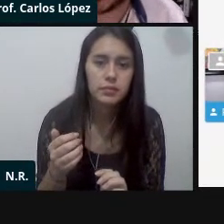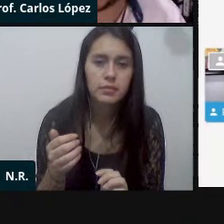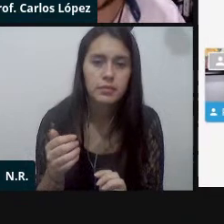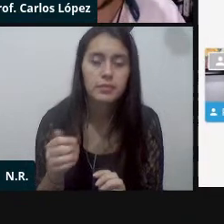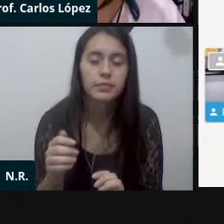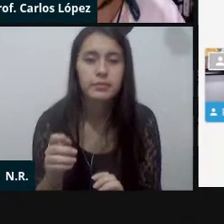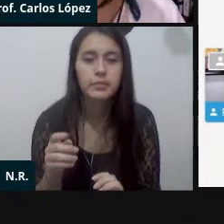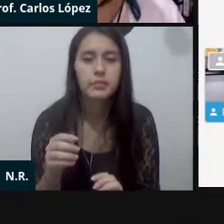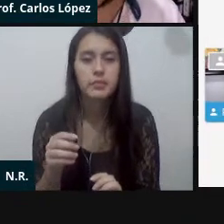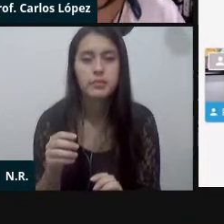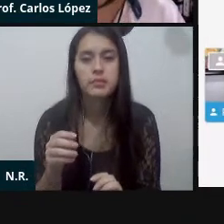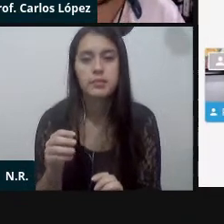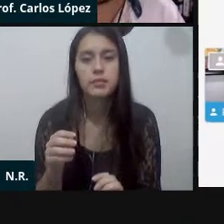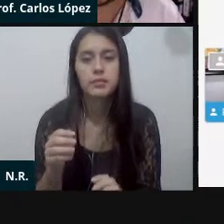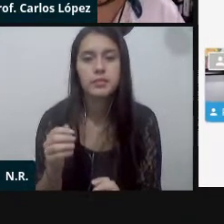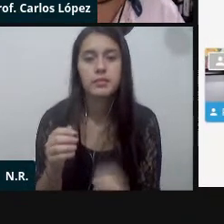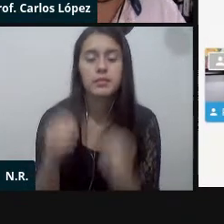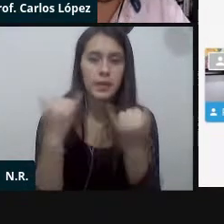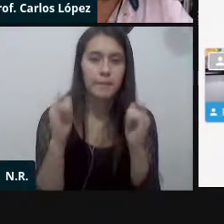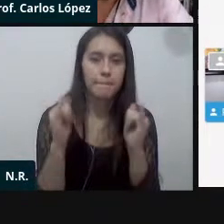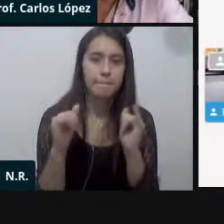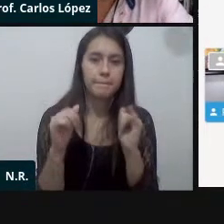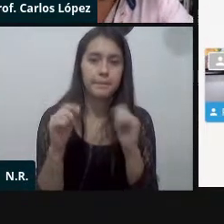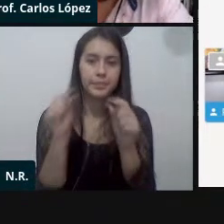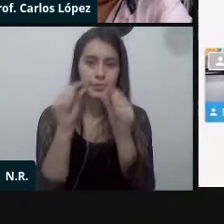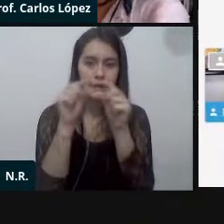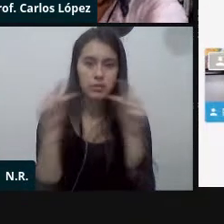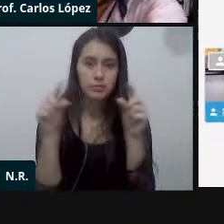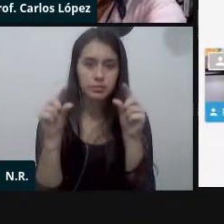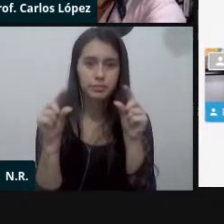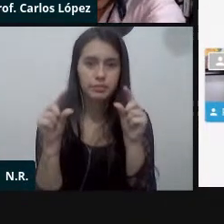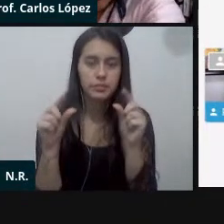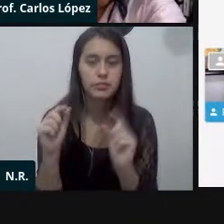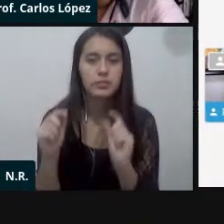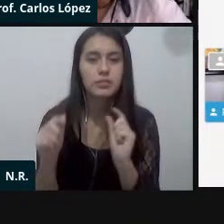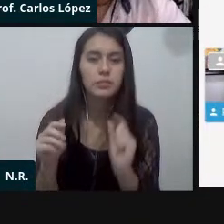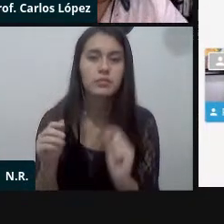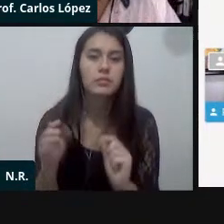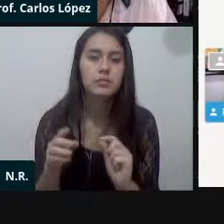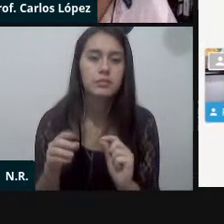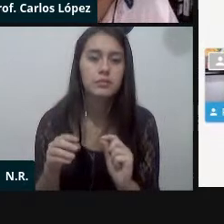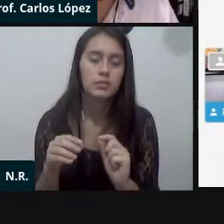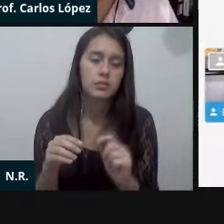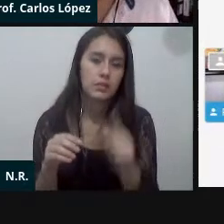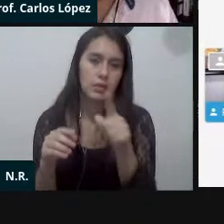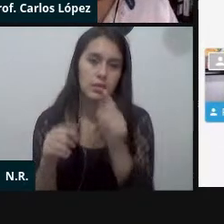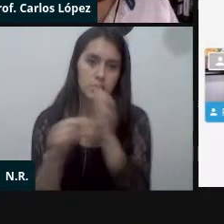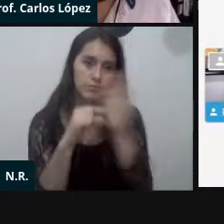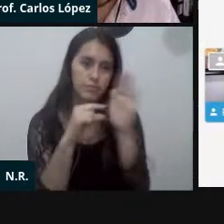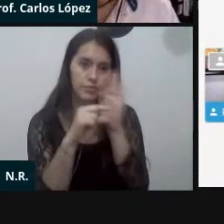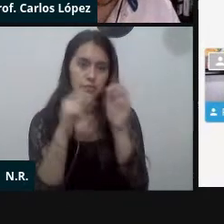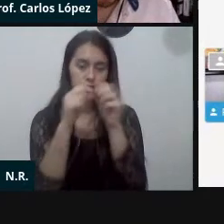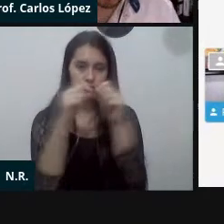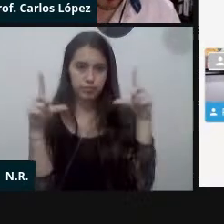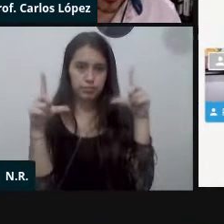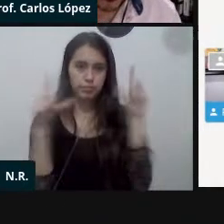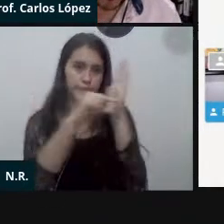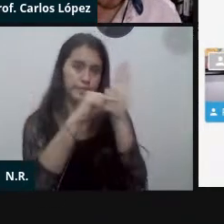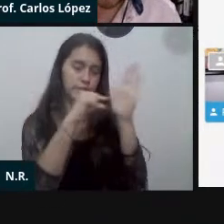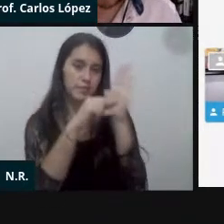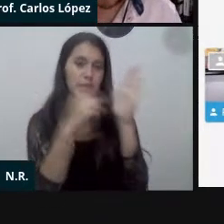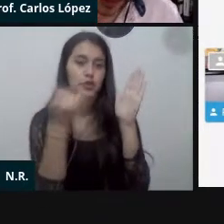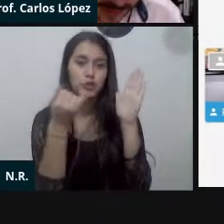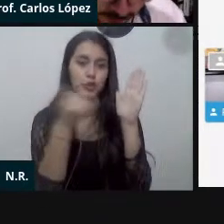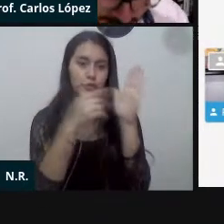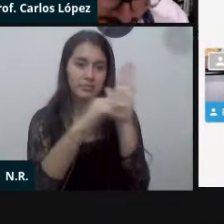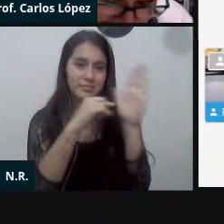Prueba. Listo. Y sale el banner aquí. Le doy clic y sale el banner aquí. Banner de prueba. Voy a crear otro banner,